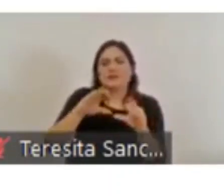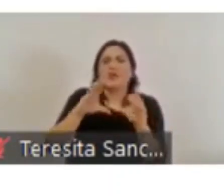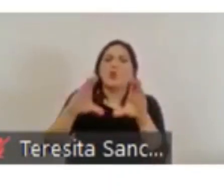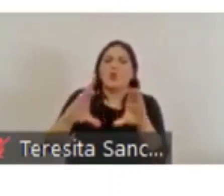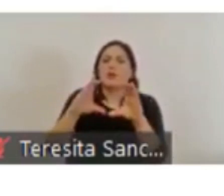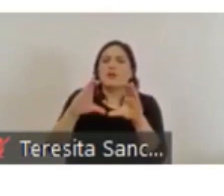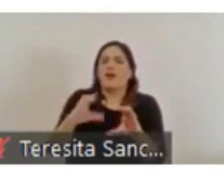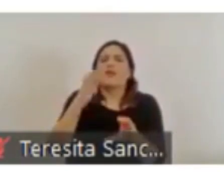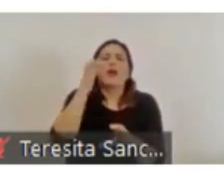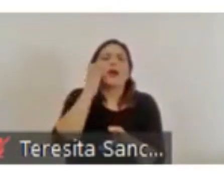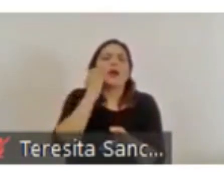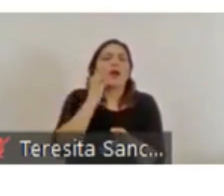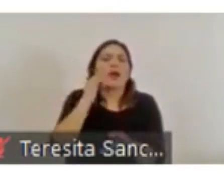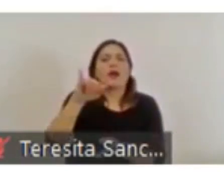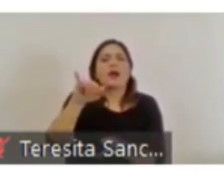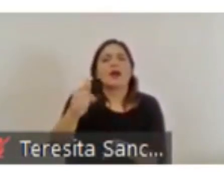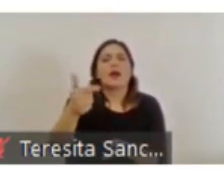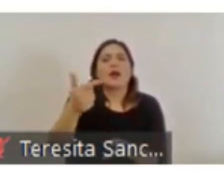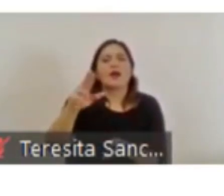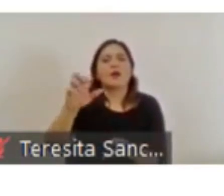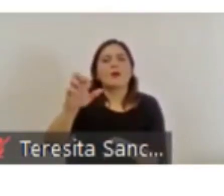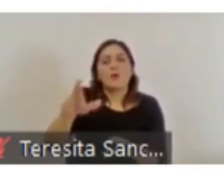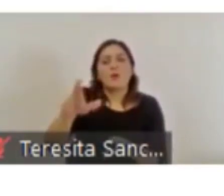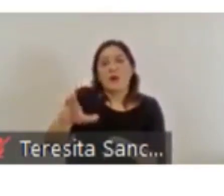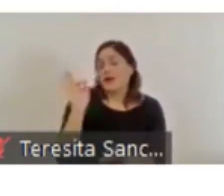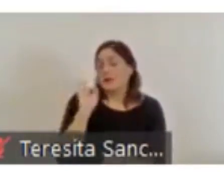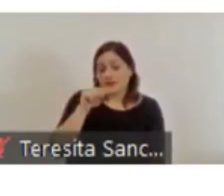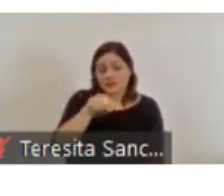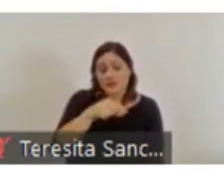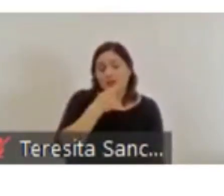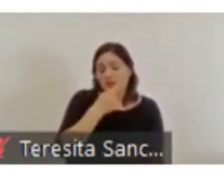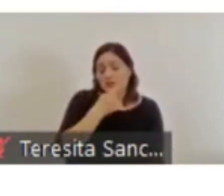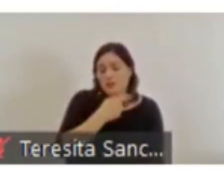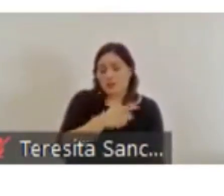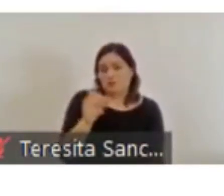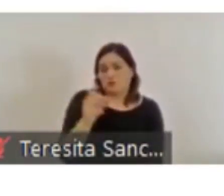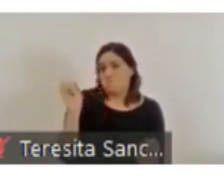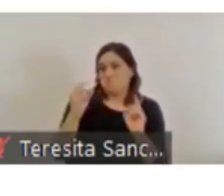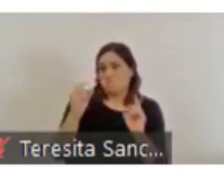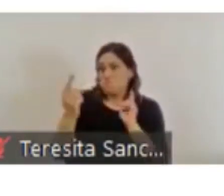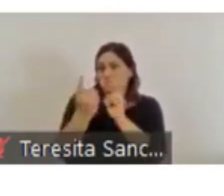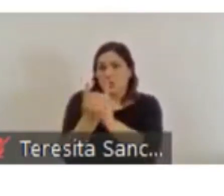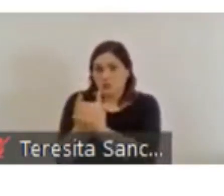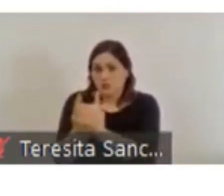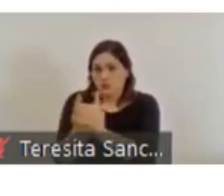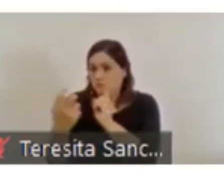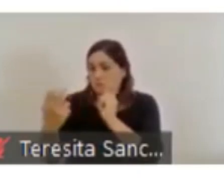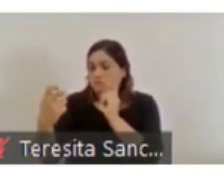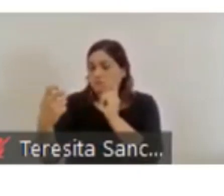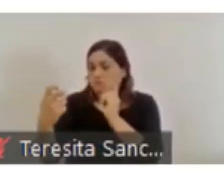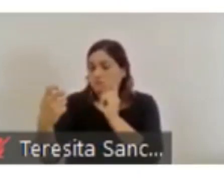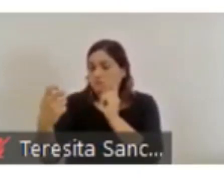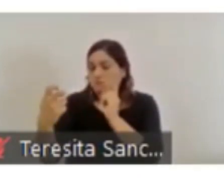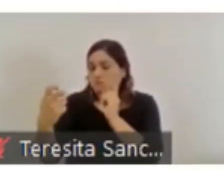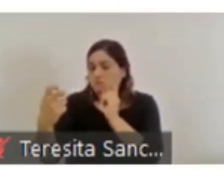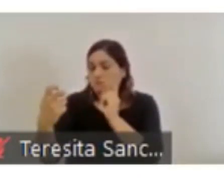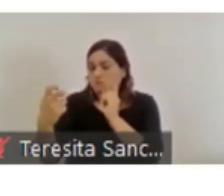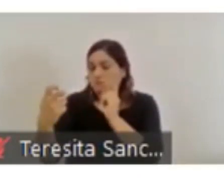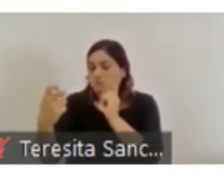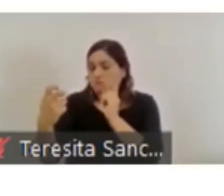Quizás y nunca vayan a ver un jaguar, pero sí les enseñan cómo cuidar su hábitat, cómo participar